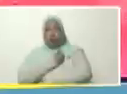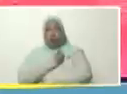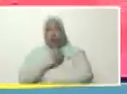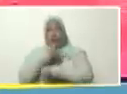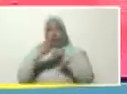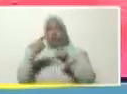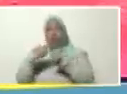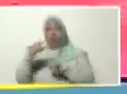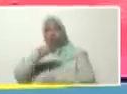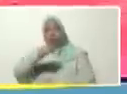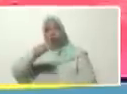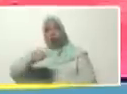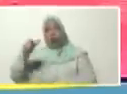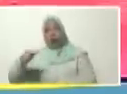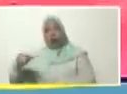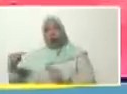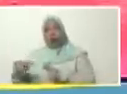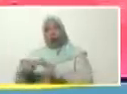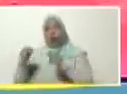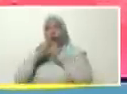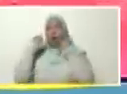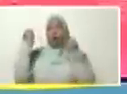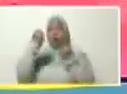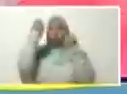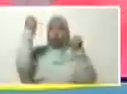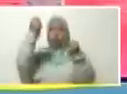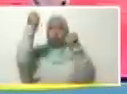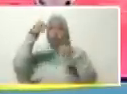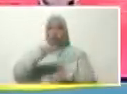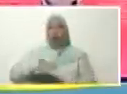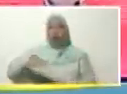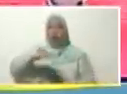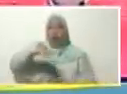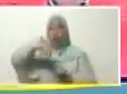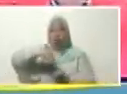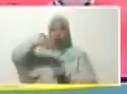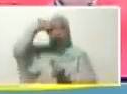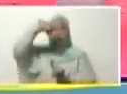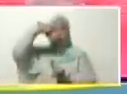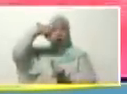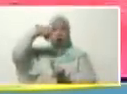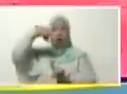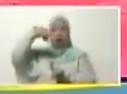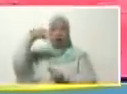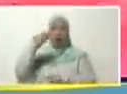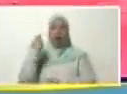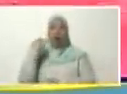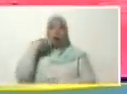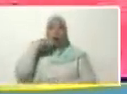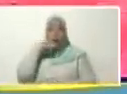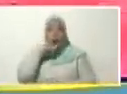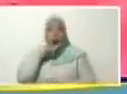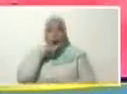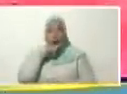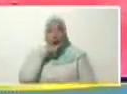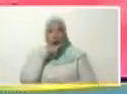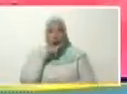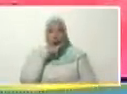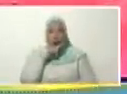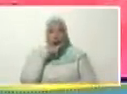varios venezolanos que se encontraban manifestando en la Plaza Altamira desde el mes de octubre,